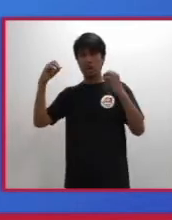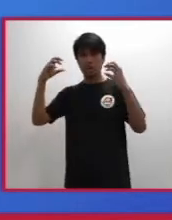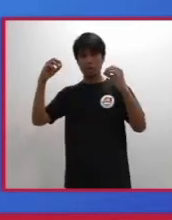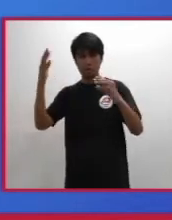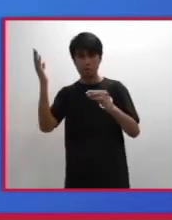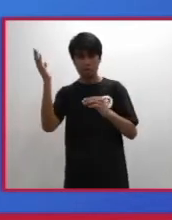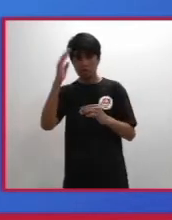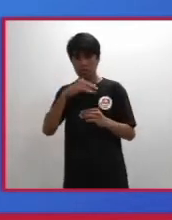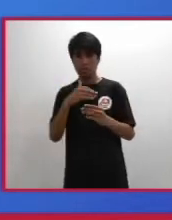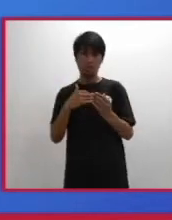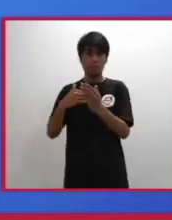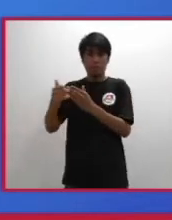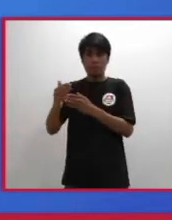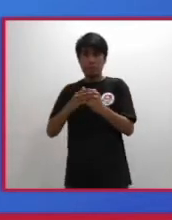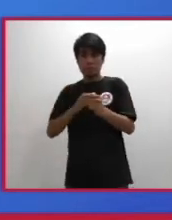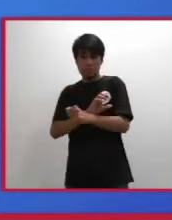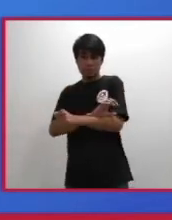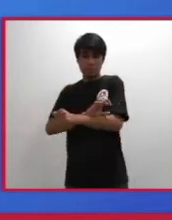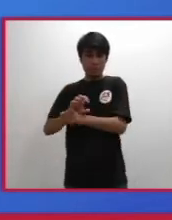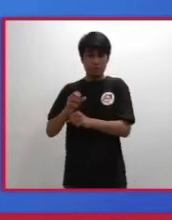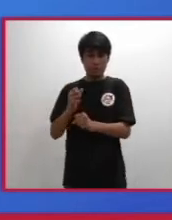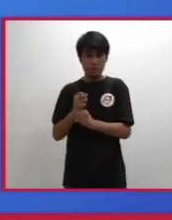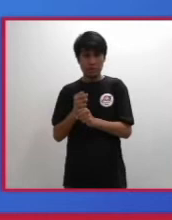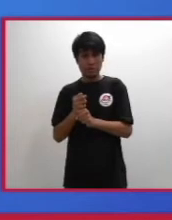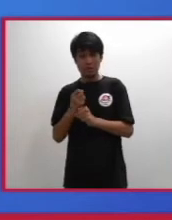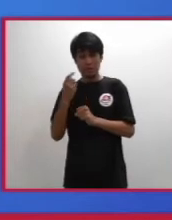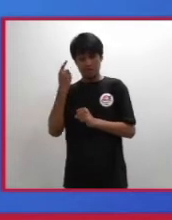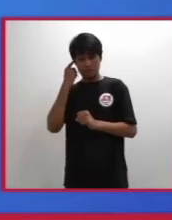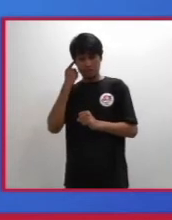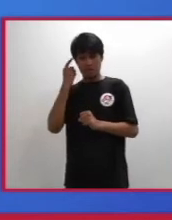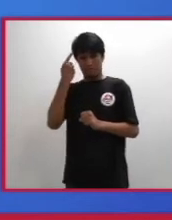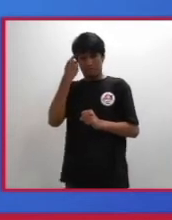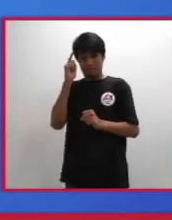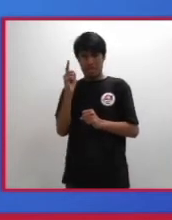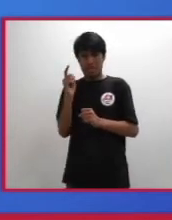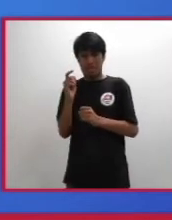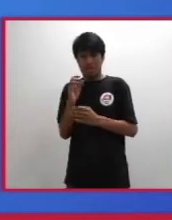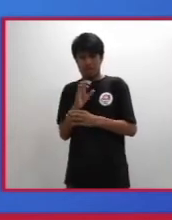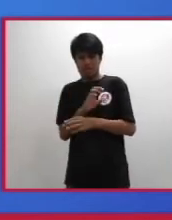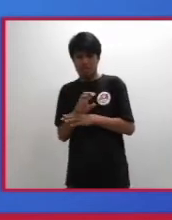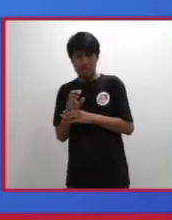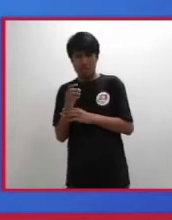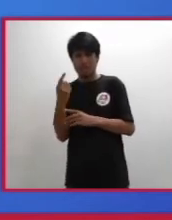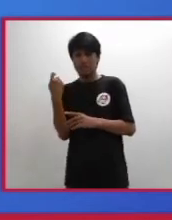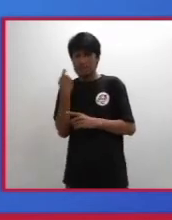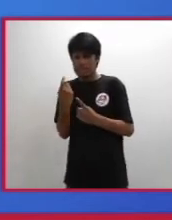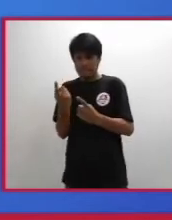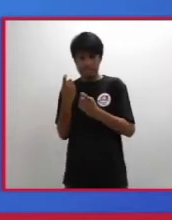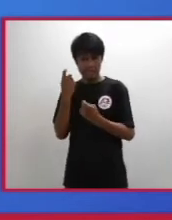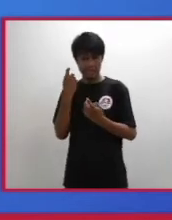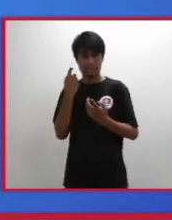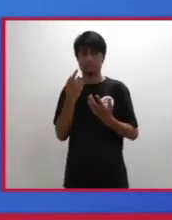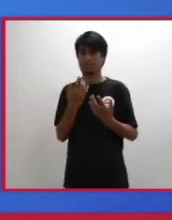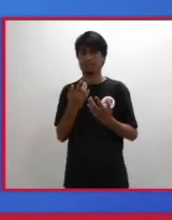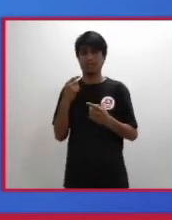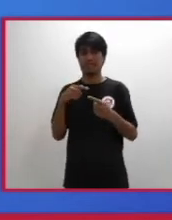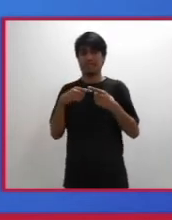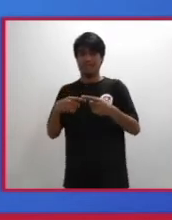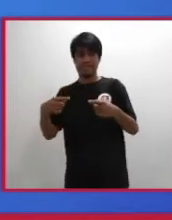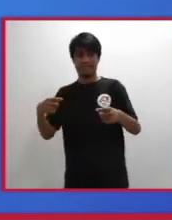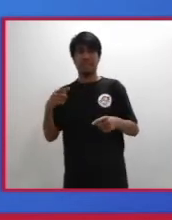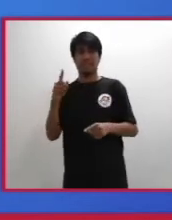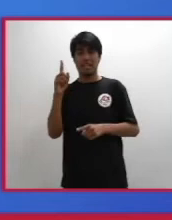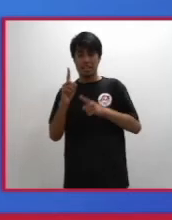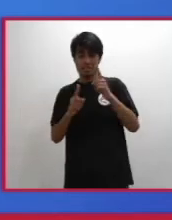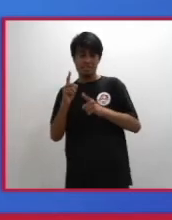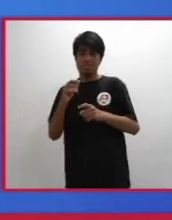suficiente iluminación como para poder tomar los recaudos necesarios, ¿verdad? Y siguen diferentes